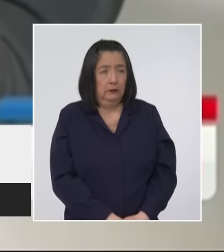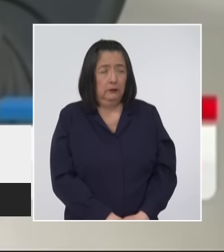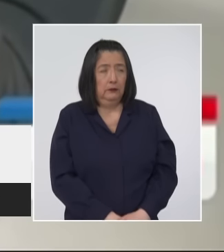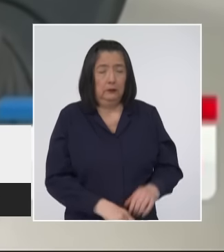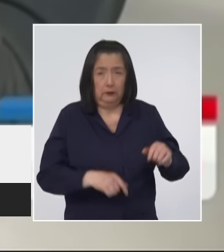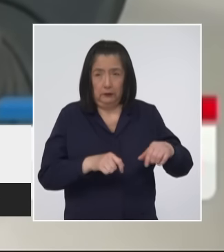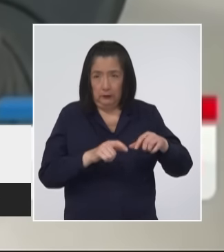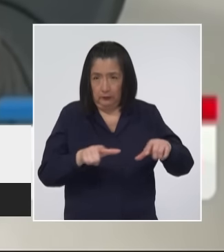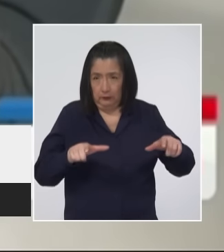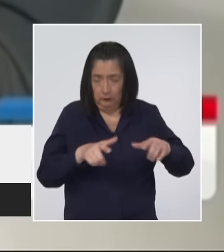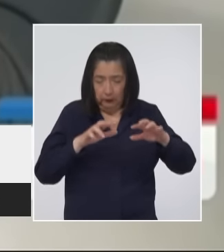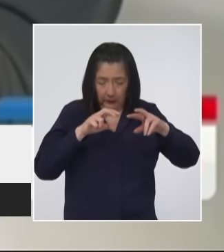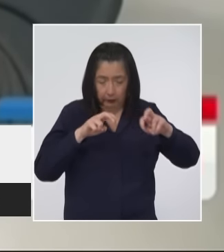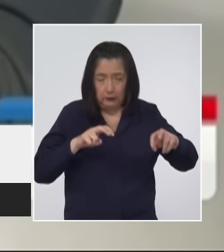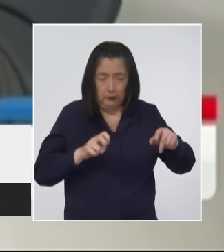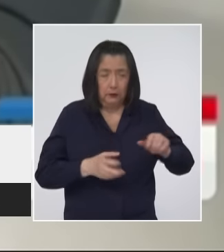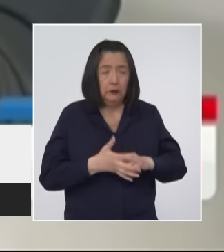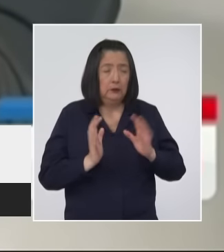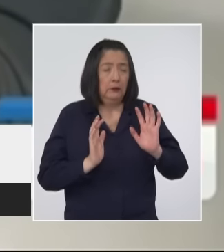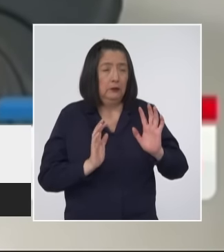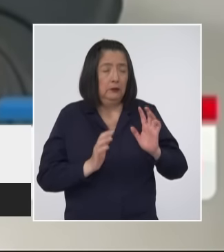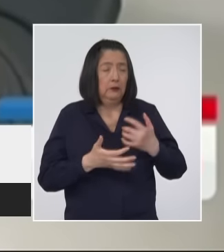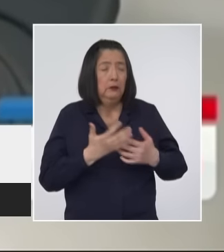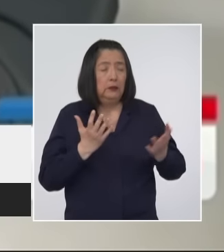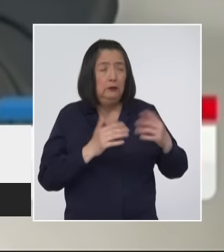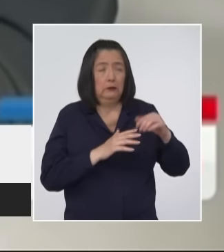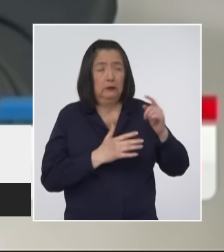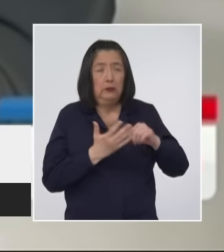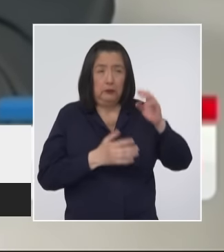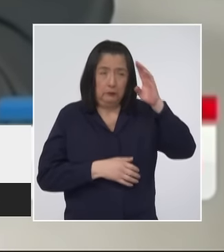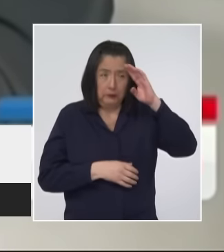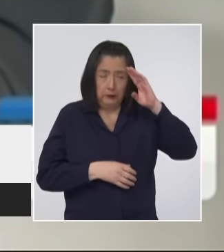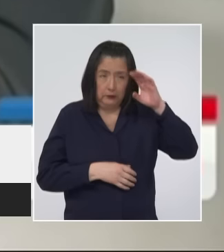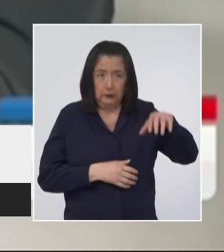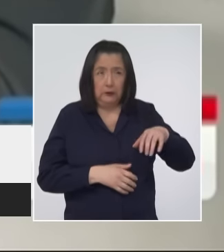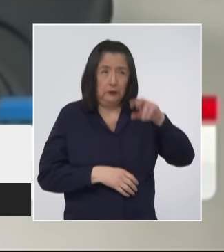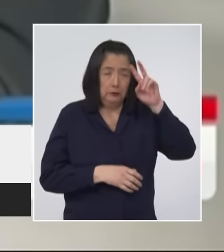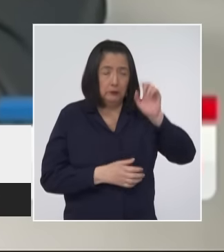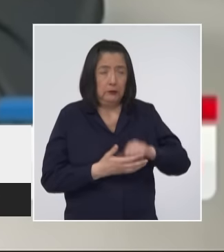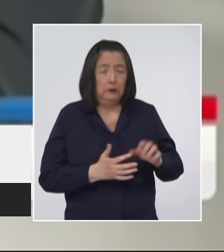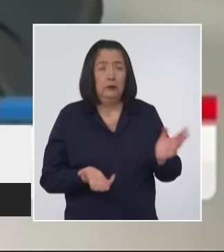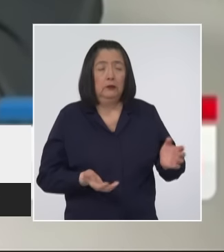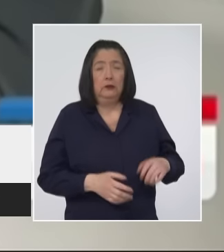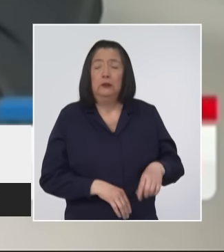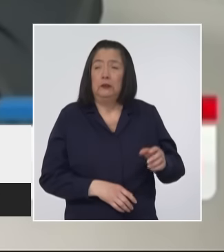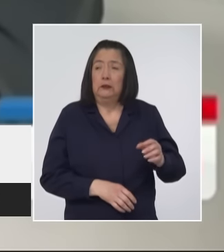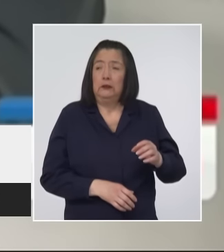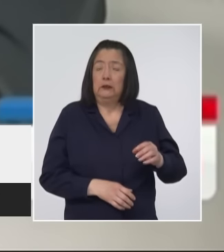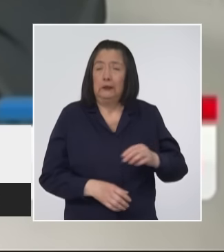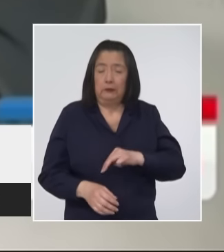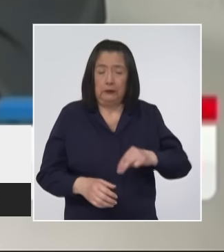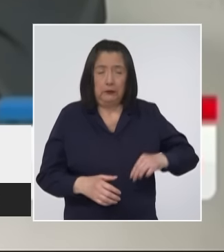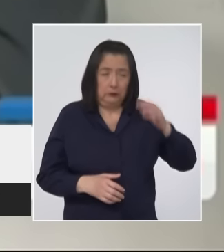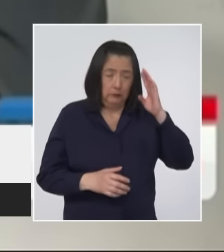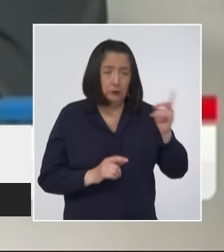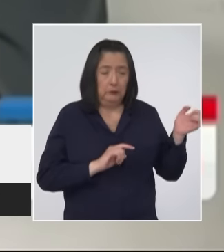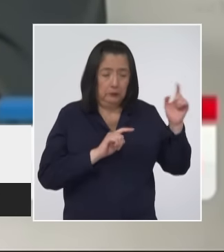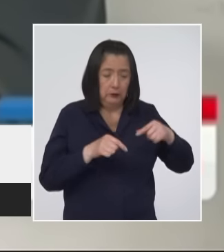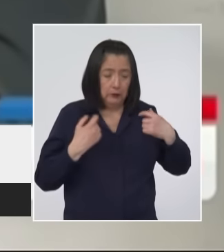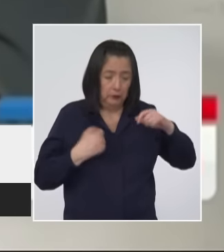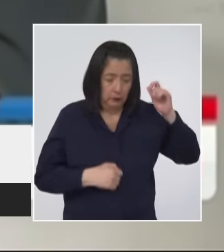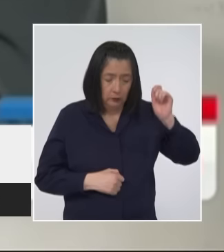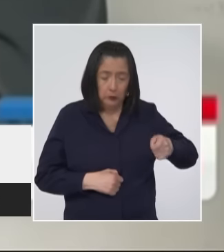del Departamento de Investigaciones, de la División de Alta Complejidad de la Policía Nacional del Perú, del Ministerio del Interior, se personó el juez de